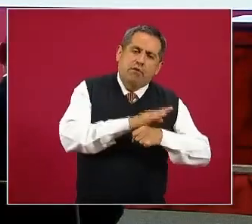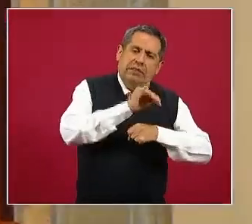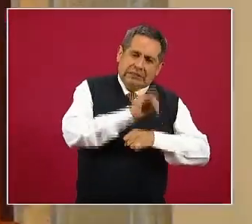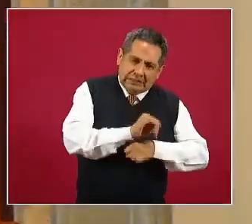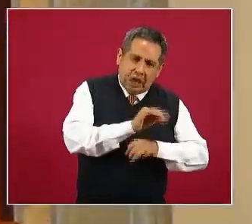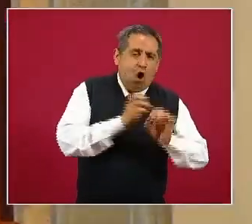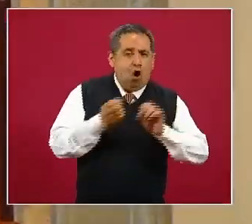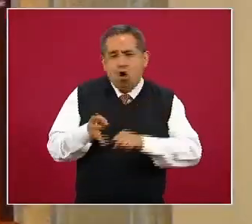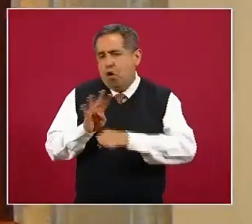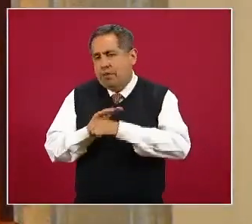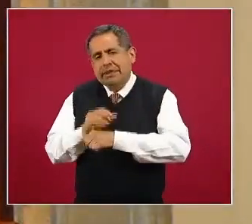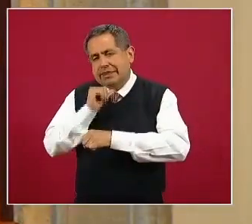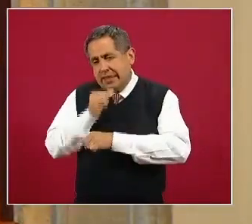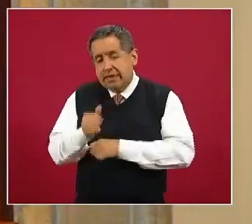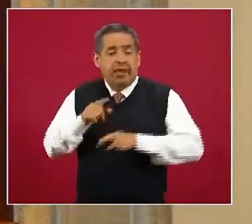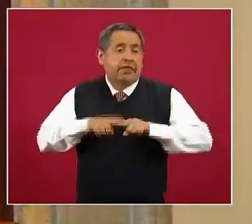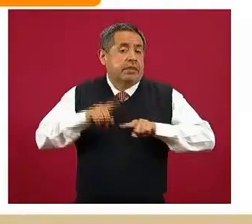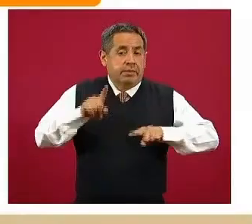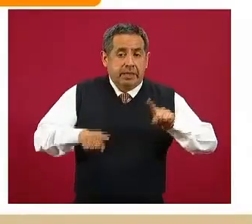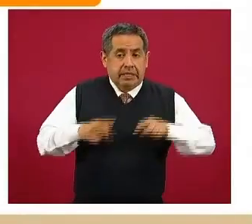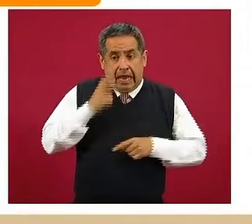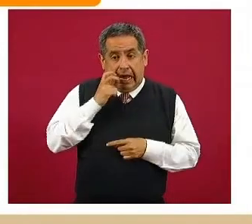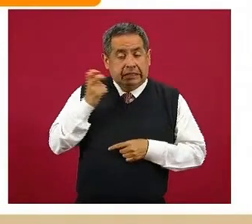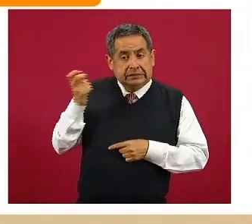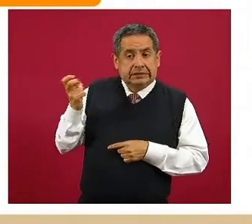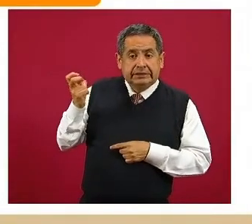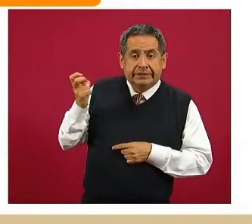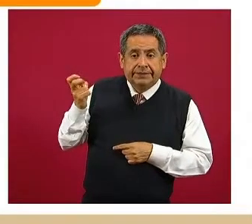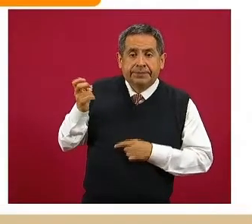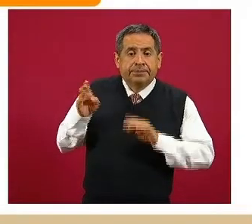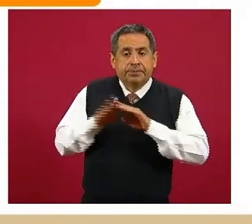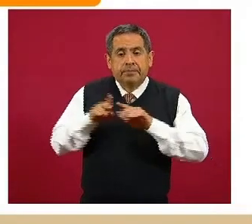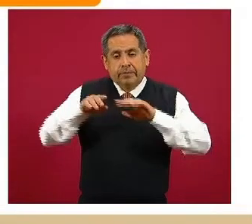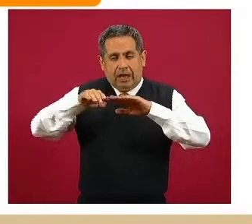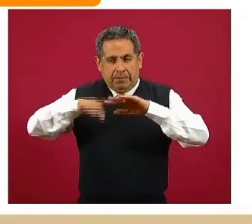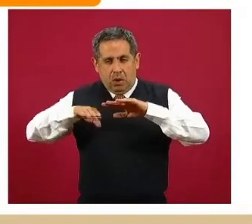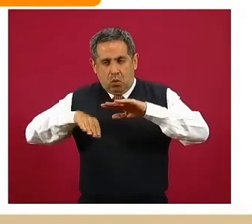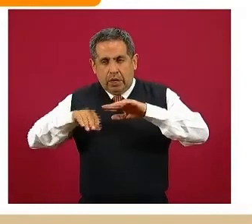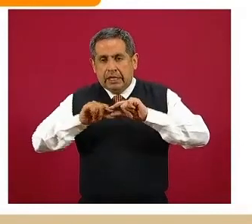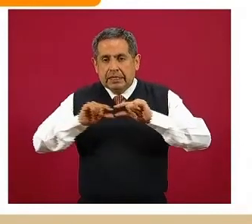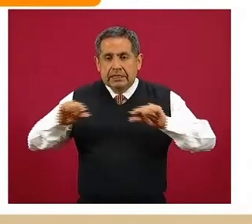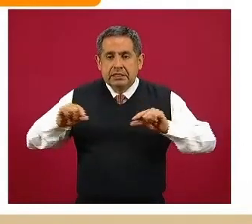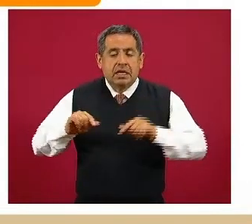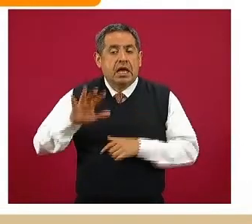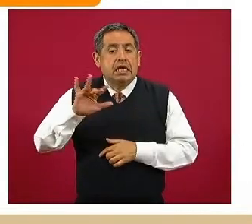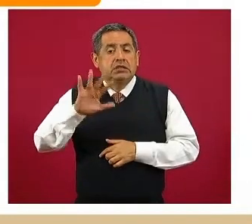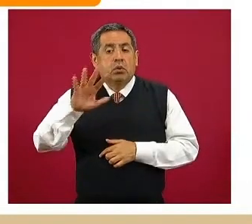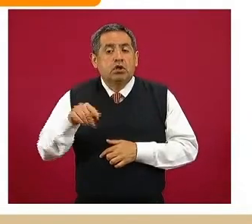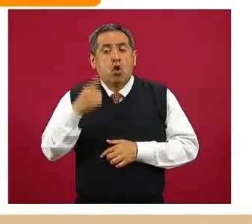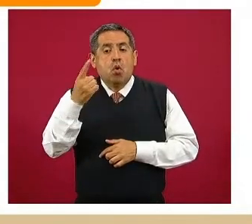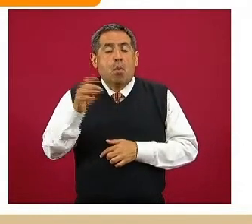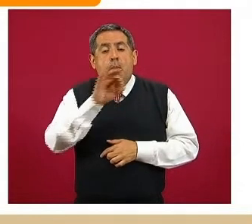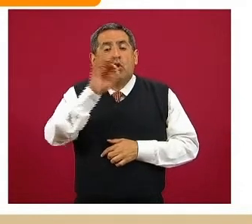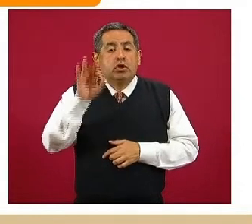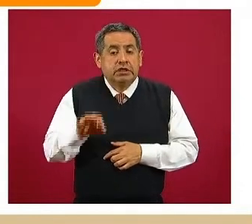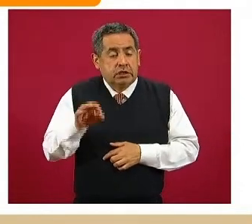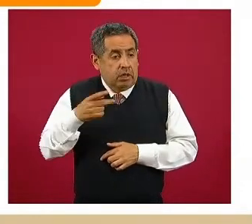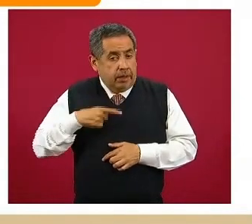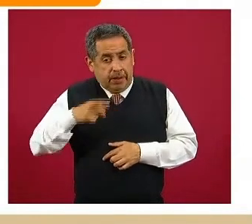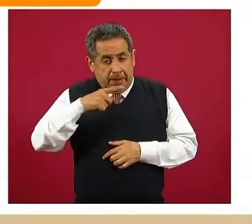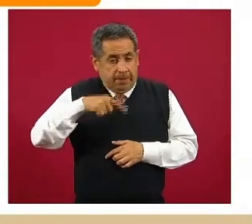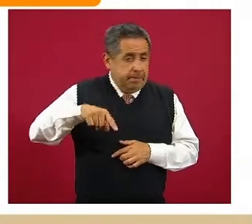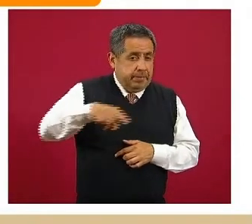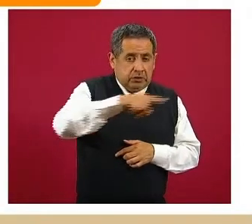o de negativos, y que es precisamente lo que vemos en los números en la parte inferior. El 51% de todas estas